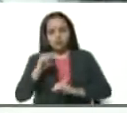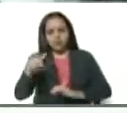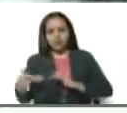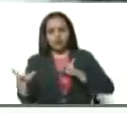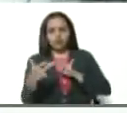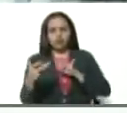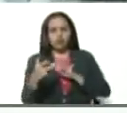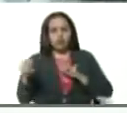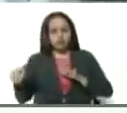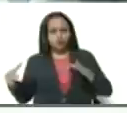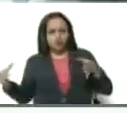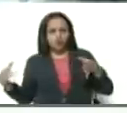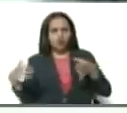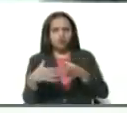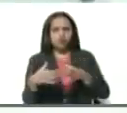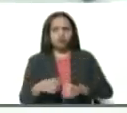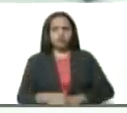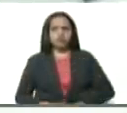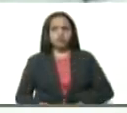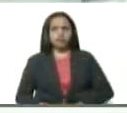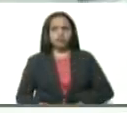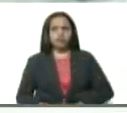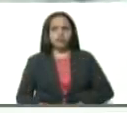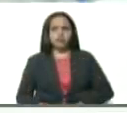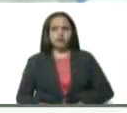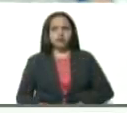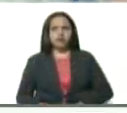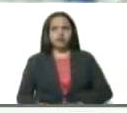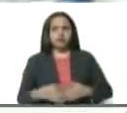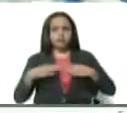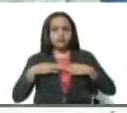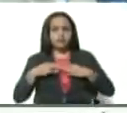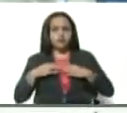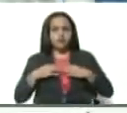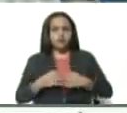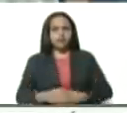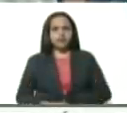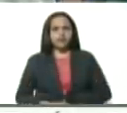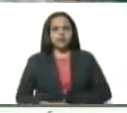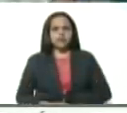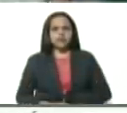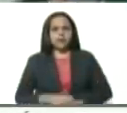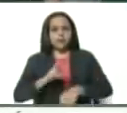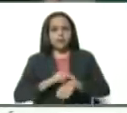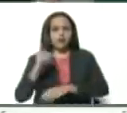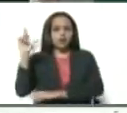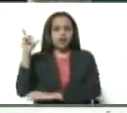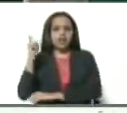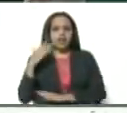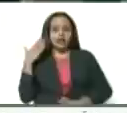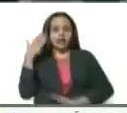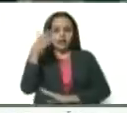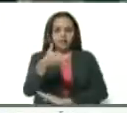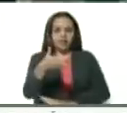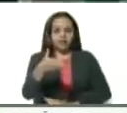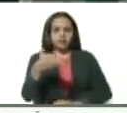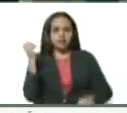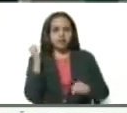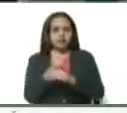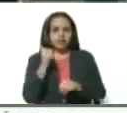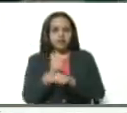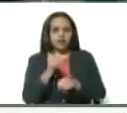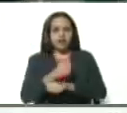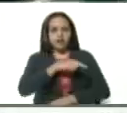este ejército de batas crepusculares larenses que van a trabajar